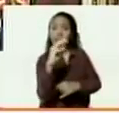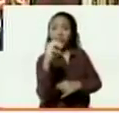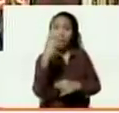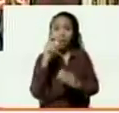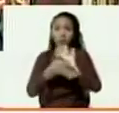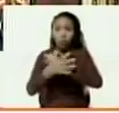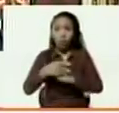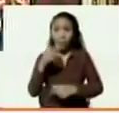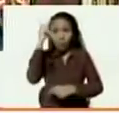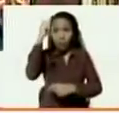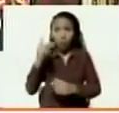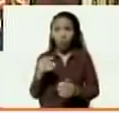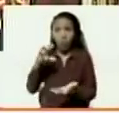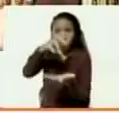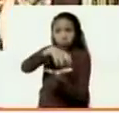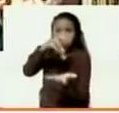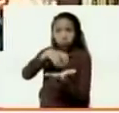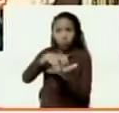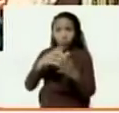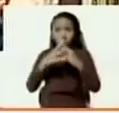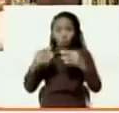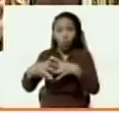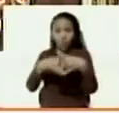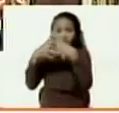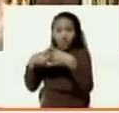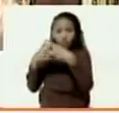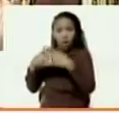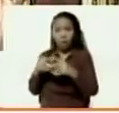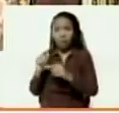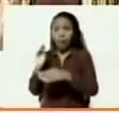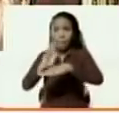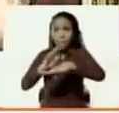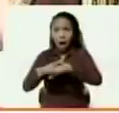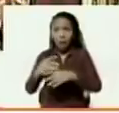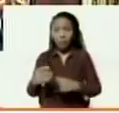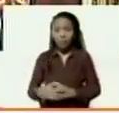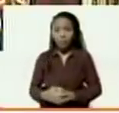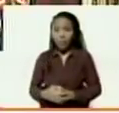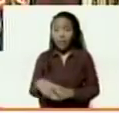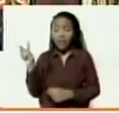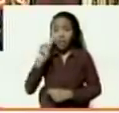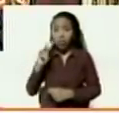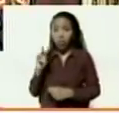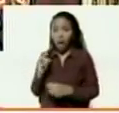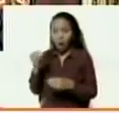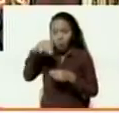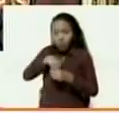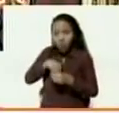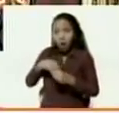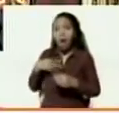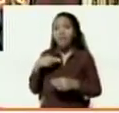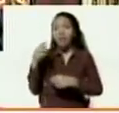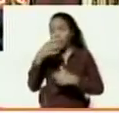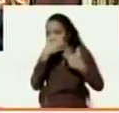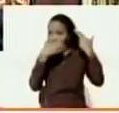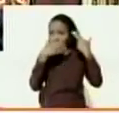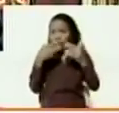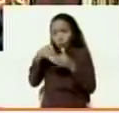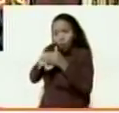Departamento de Estado. Todos. Y dirían que Venezuela alberga terroristas. Ah, como lo hizo el